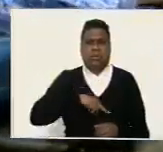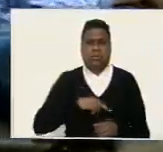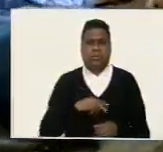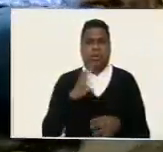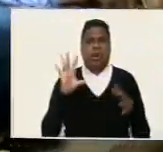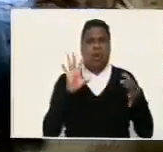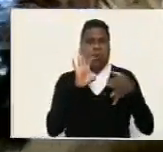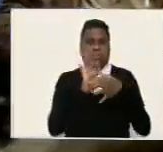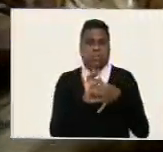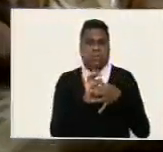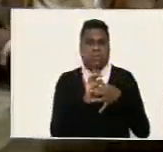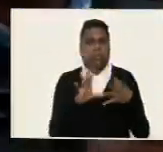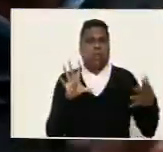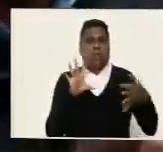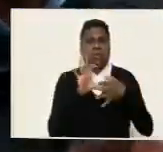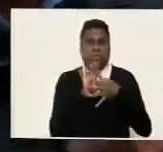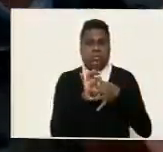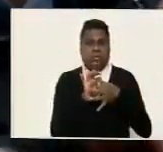unidos. Unidos.